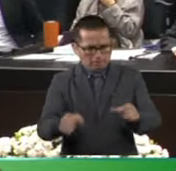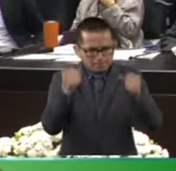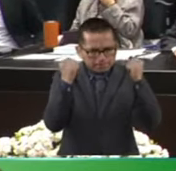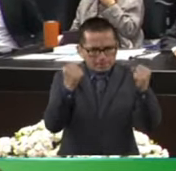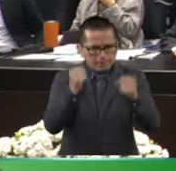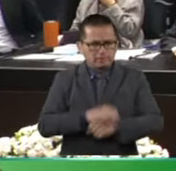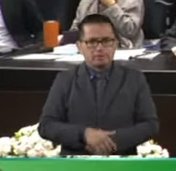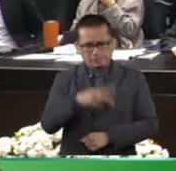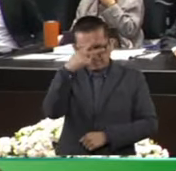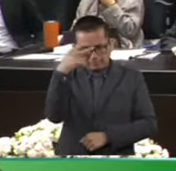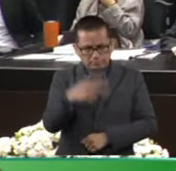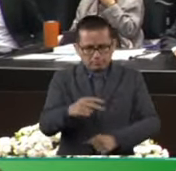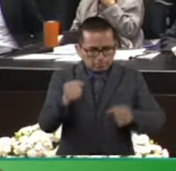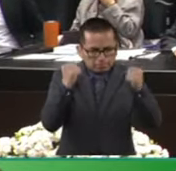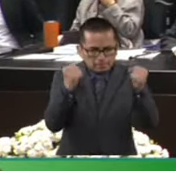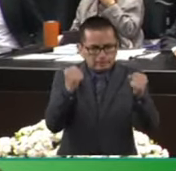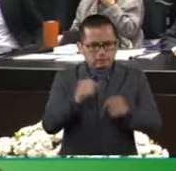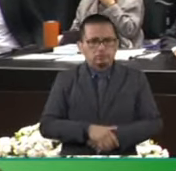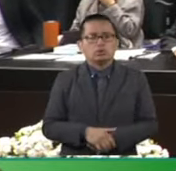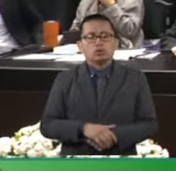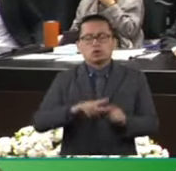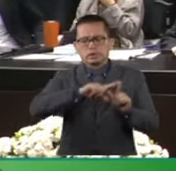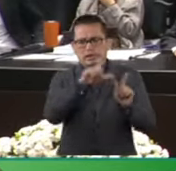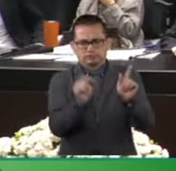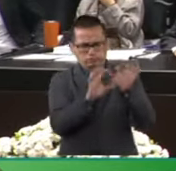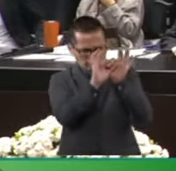México viva la unidad